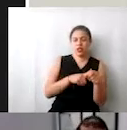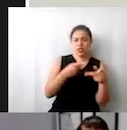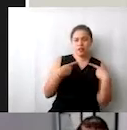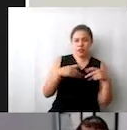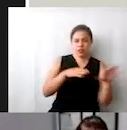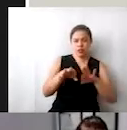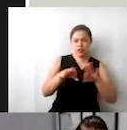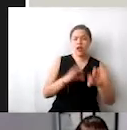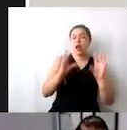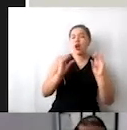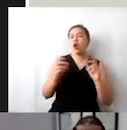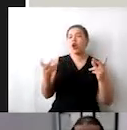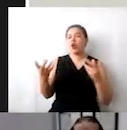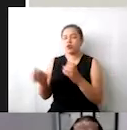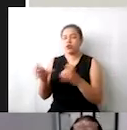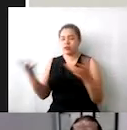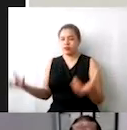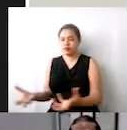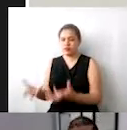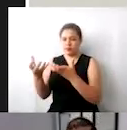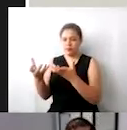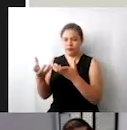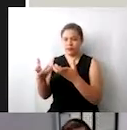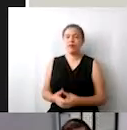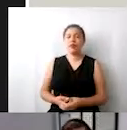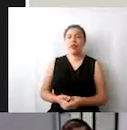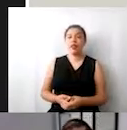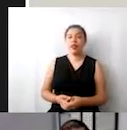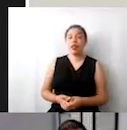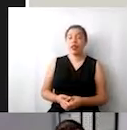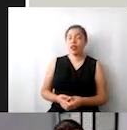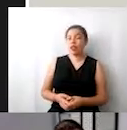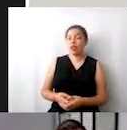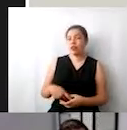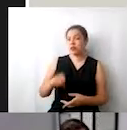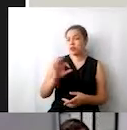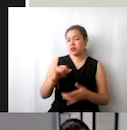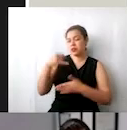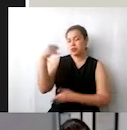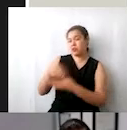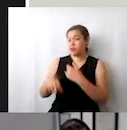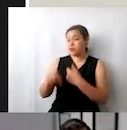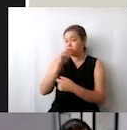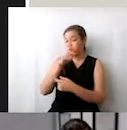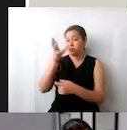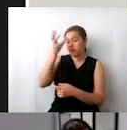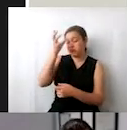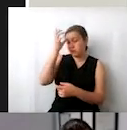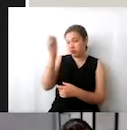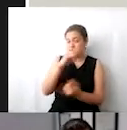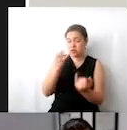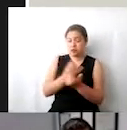de carga, que son objetos, pero no se tratará en el fondo del mismo servicio de